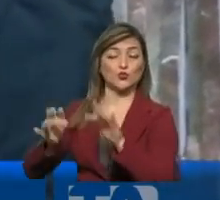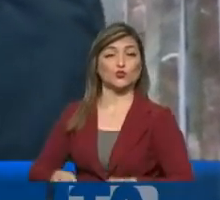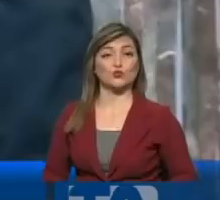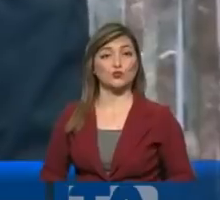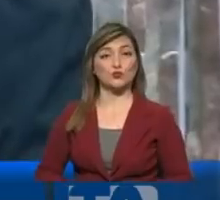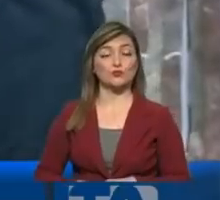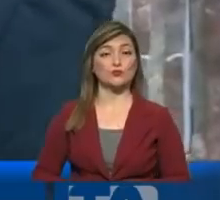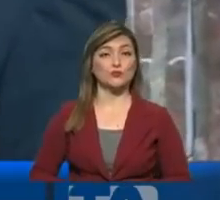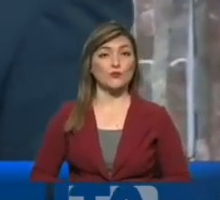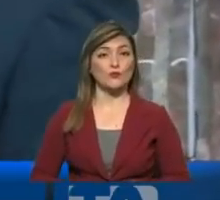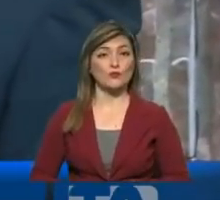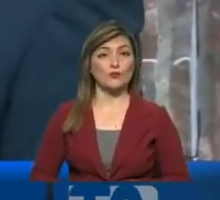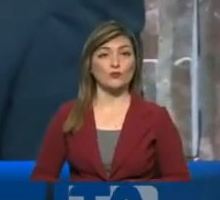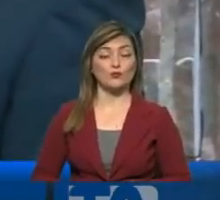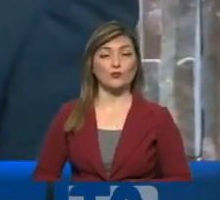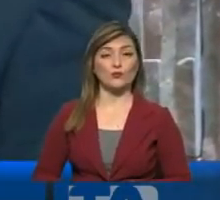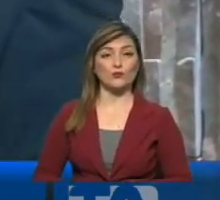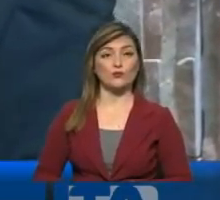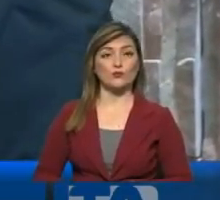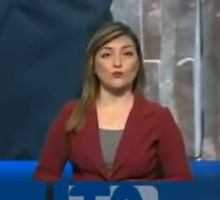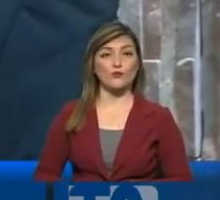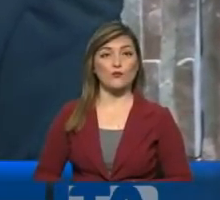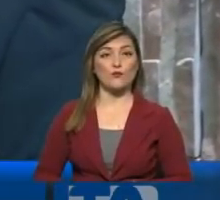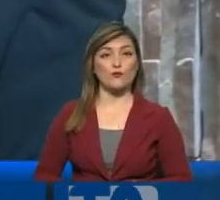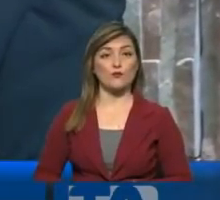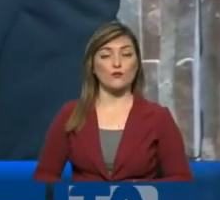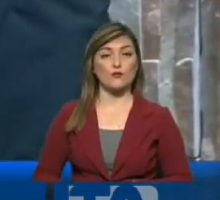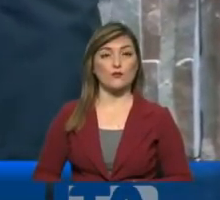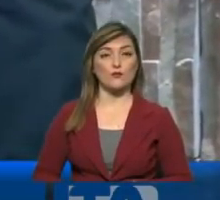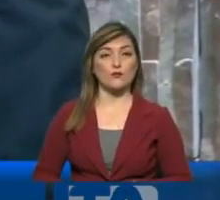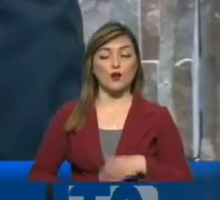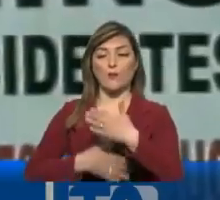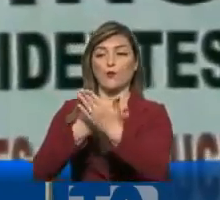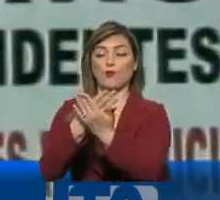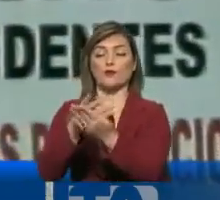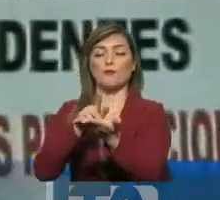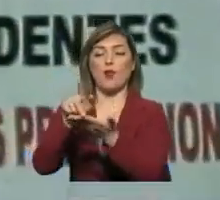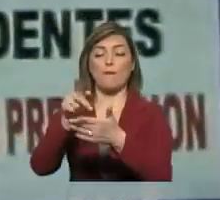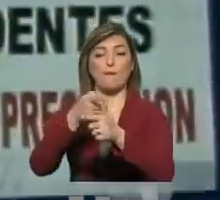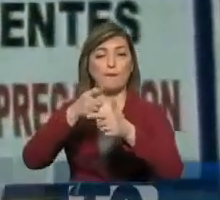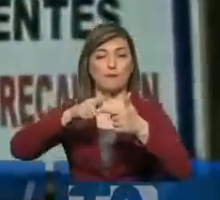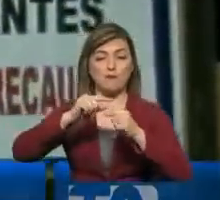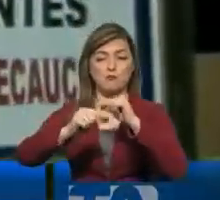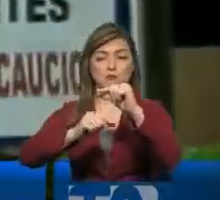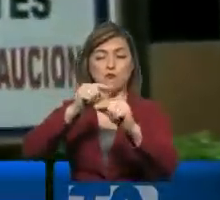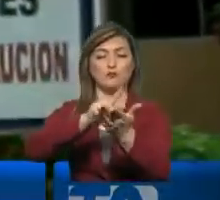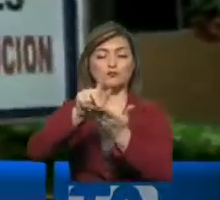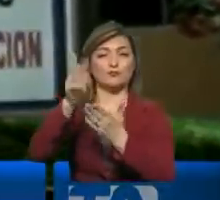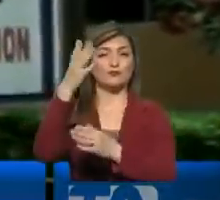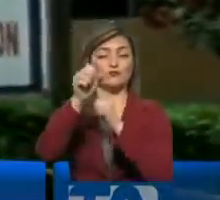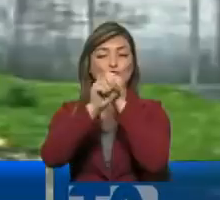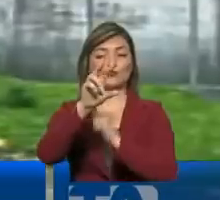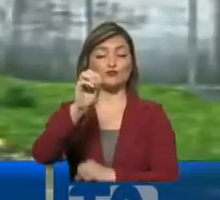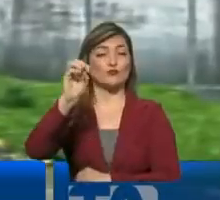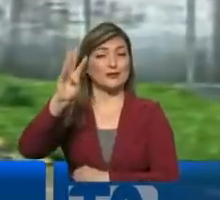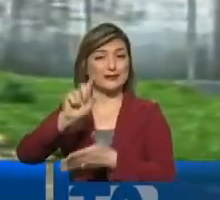a efectos de proponer un plan de pagos. Inició en 2006 cuando se aprobó una ley mediante la